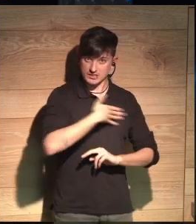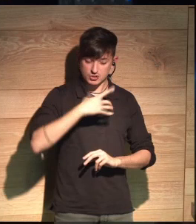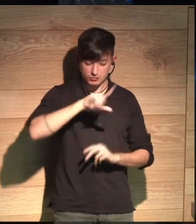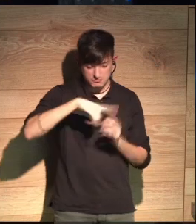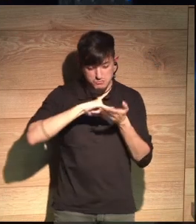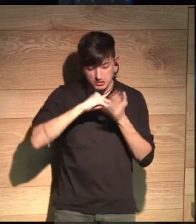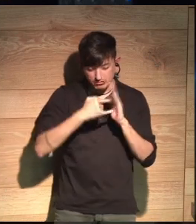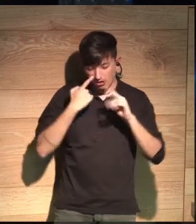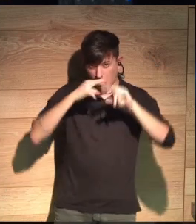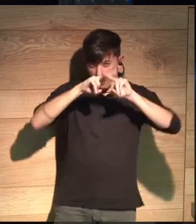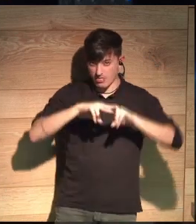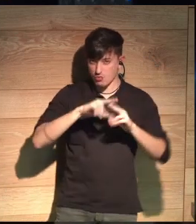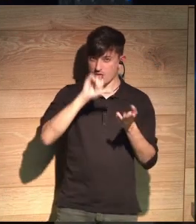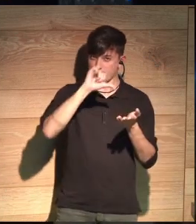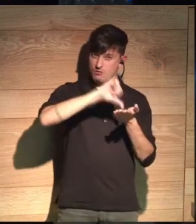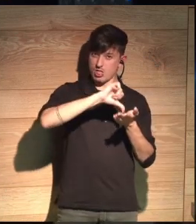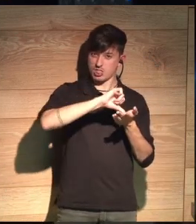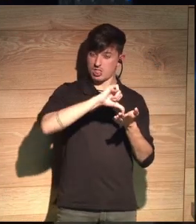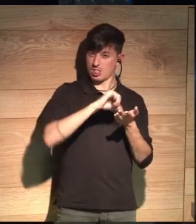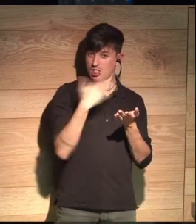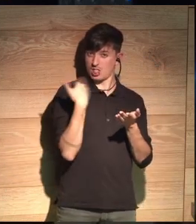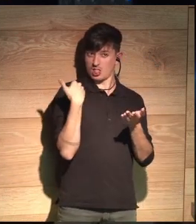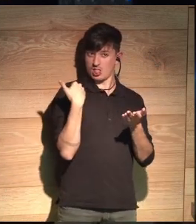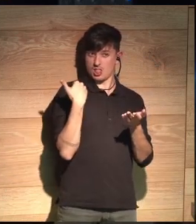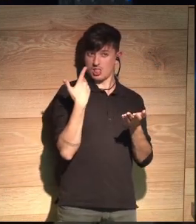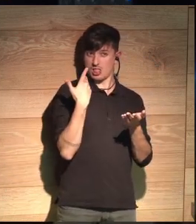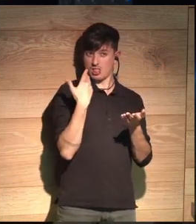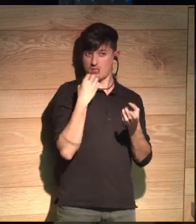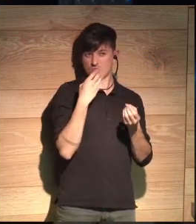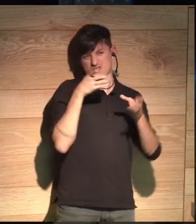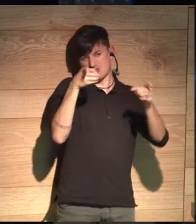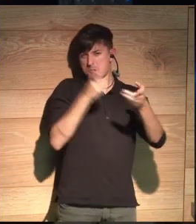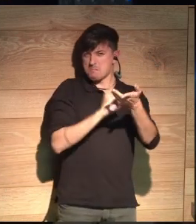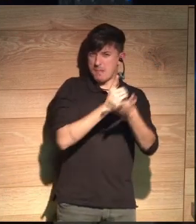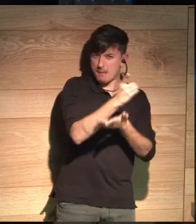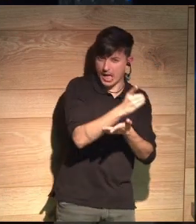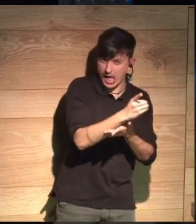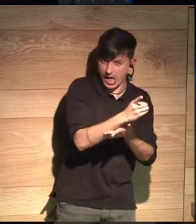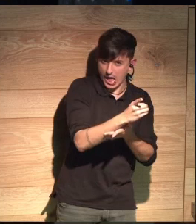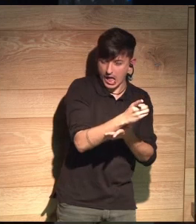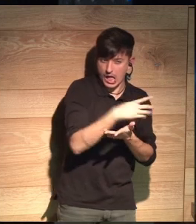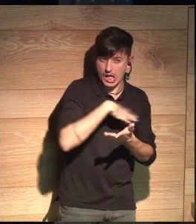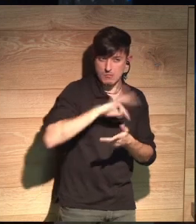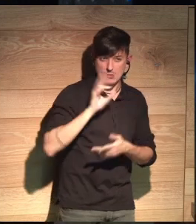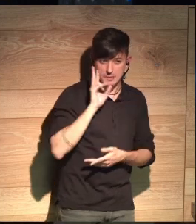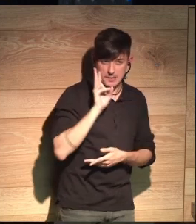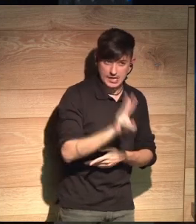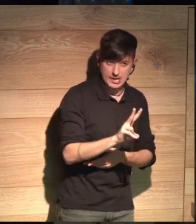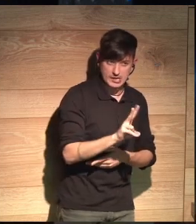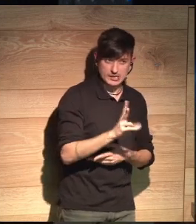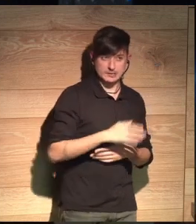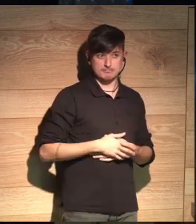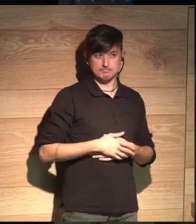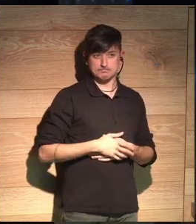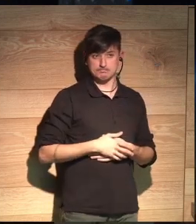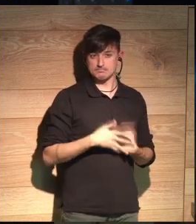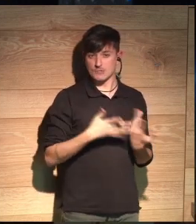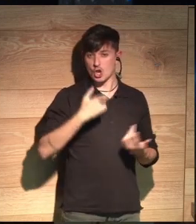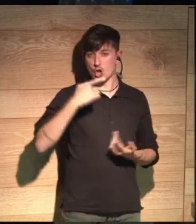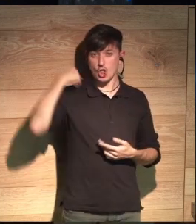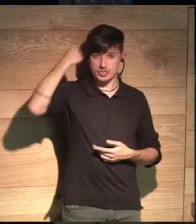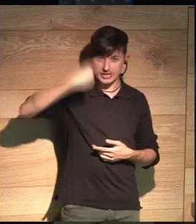analizando de una ciudad desde el aire aquí es un este es un mapa que podemos ver de de